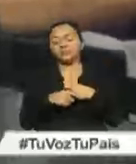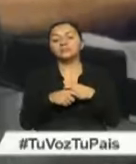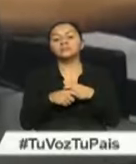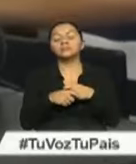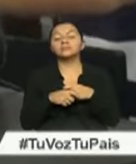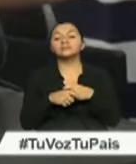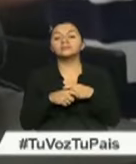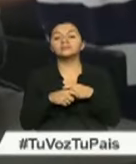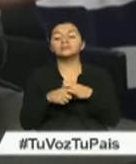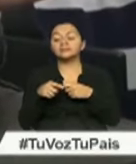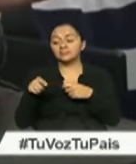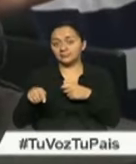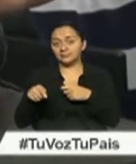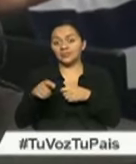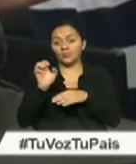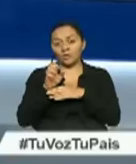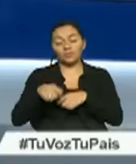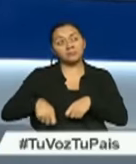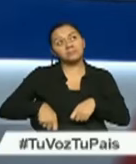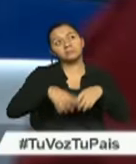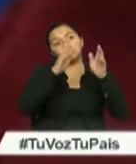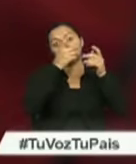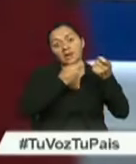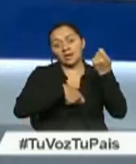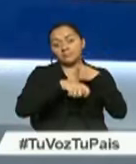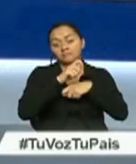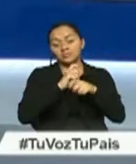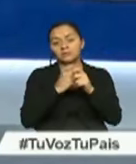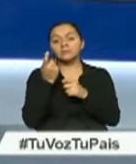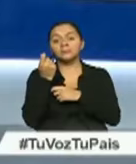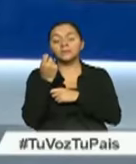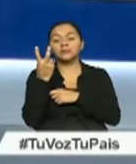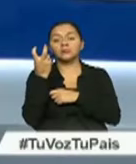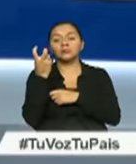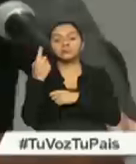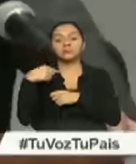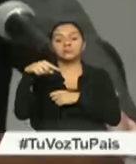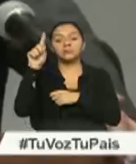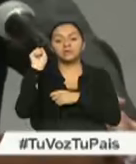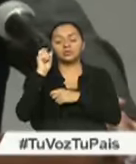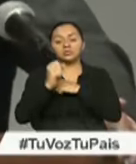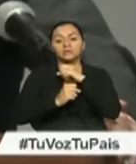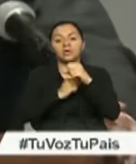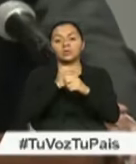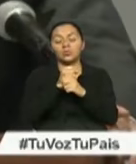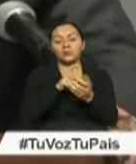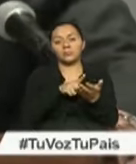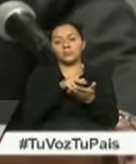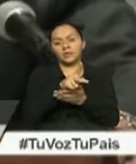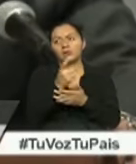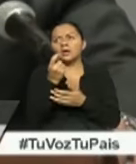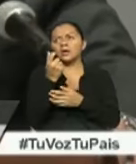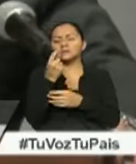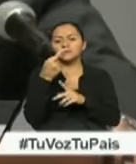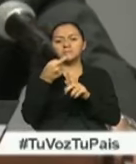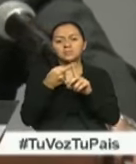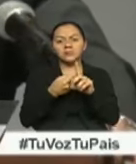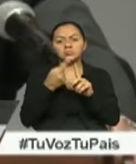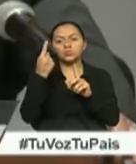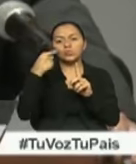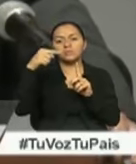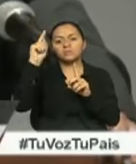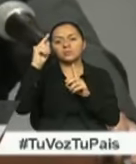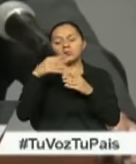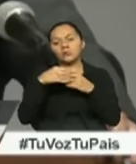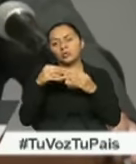sean cambiados, acción que representa un costo de 12 millones de dólares anuales. En lo que llevamos del año